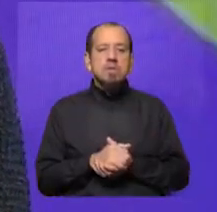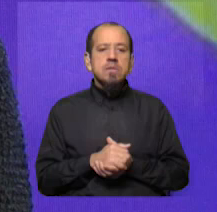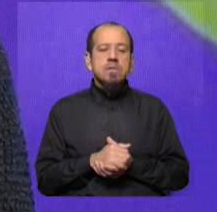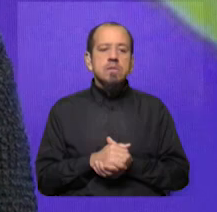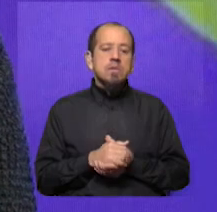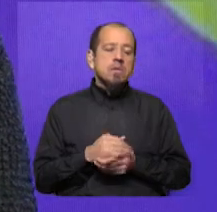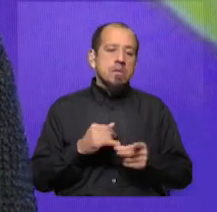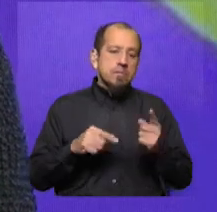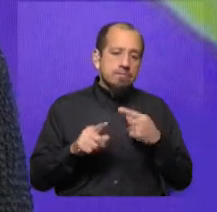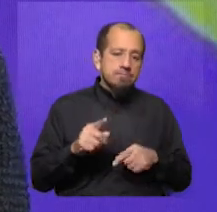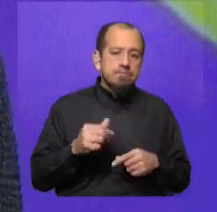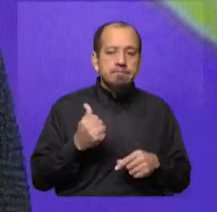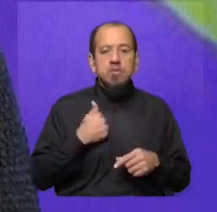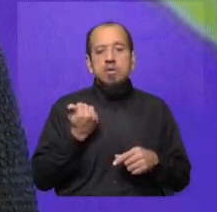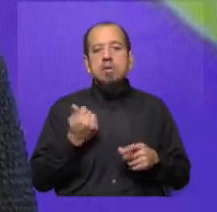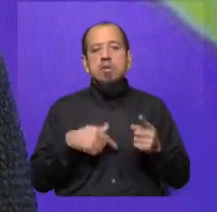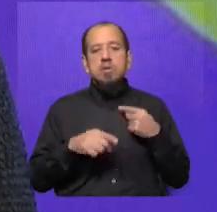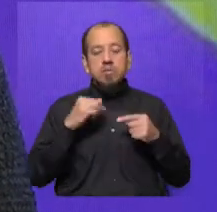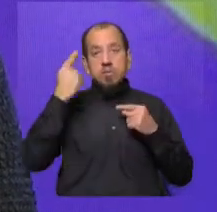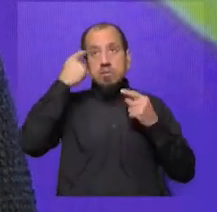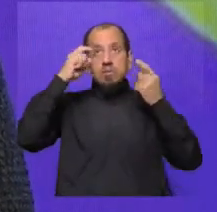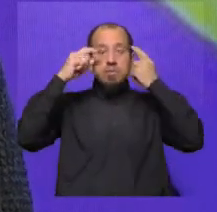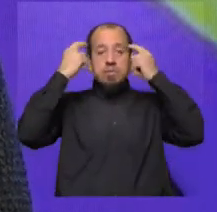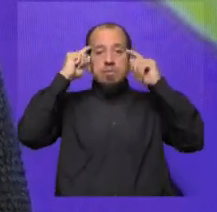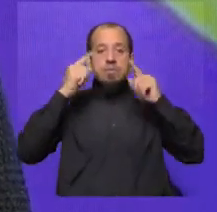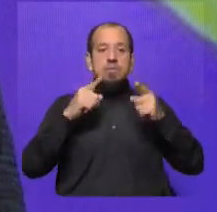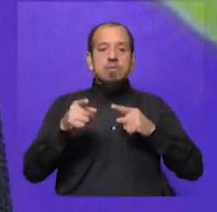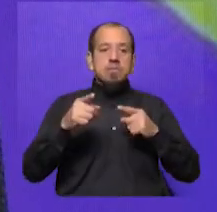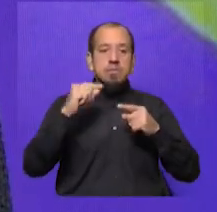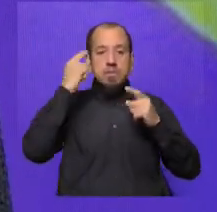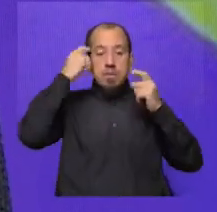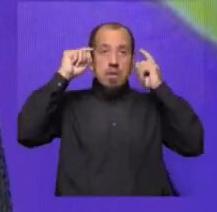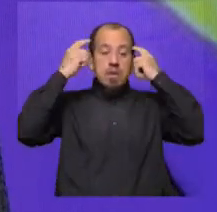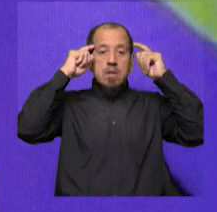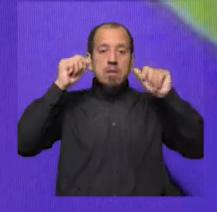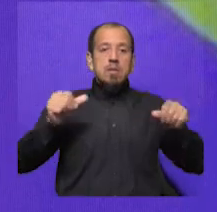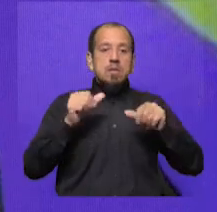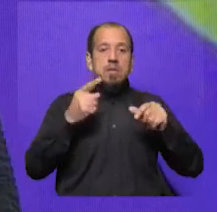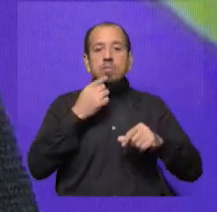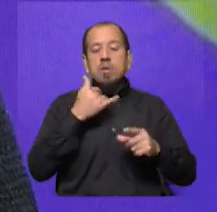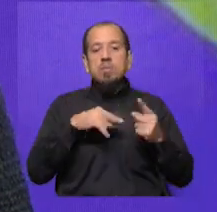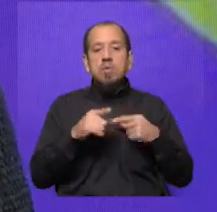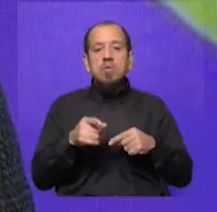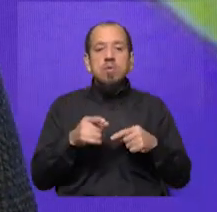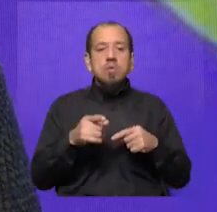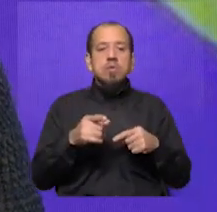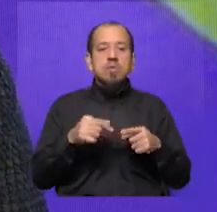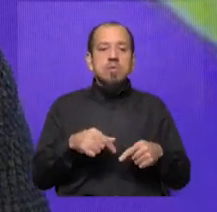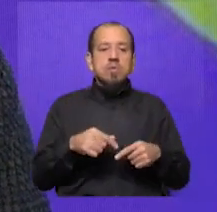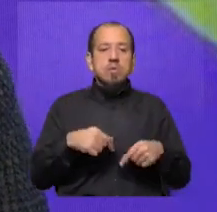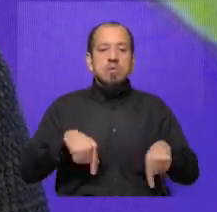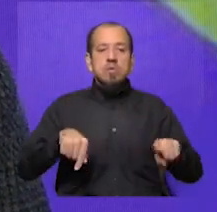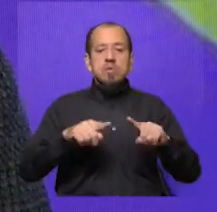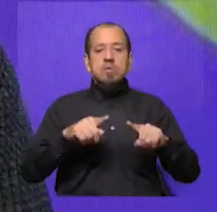espacio te invita ya que te dispara ideas te disparan ideas para generar nuevas áreas por ejemplo el sector de ilustradores